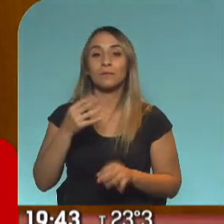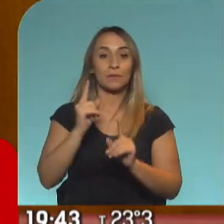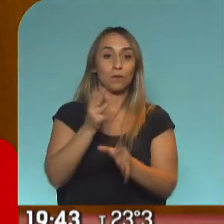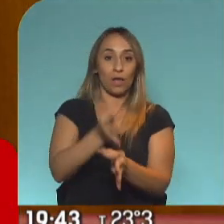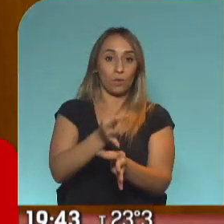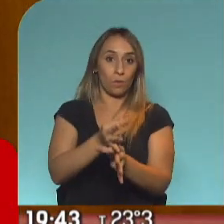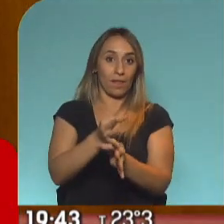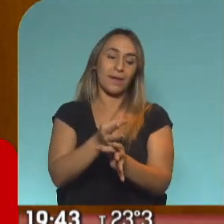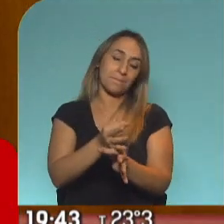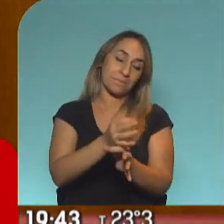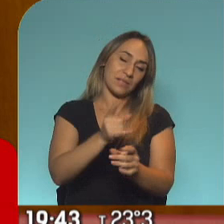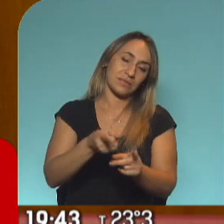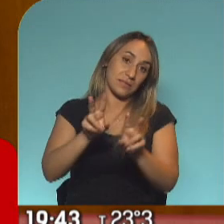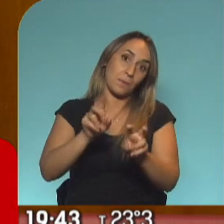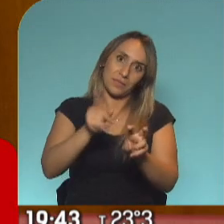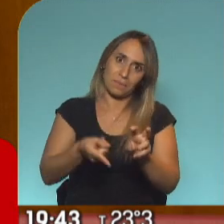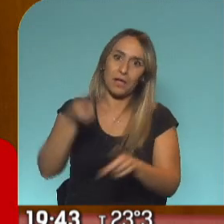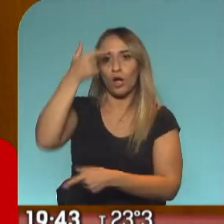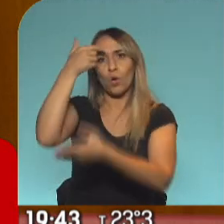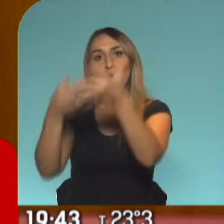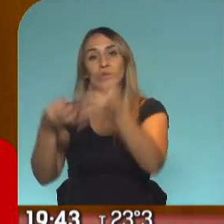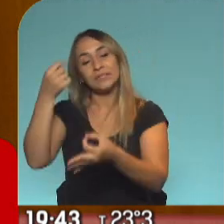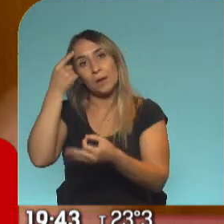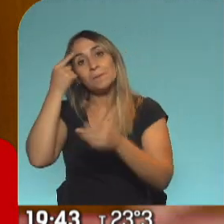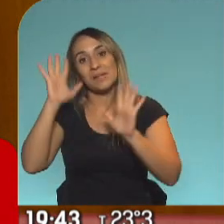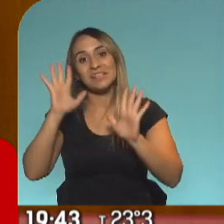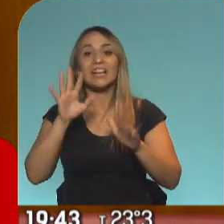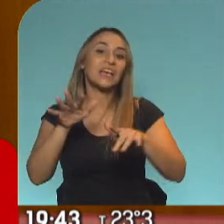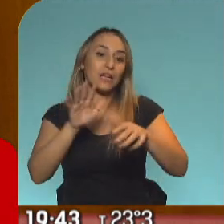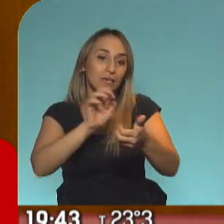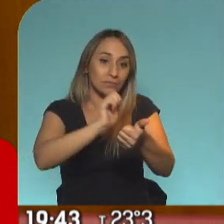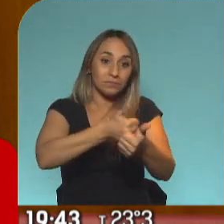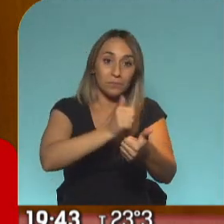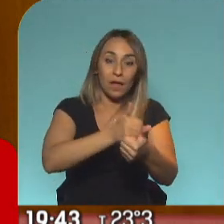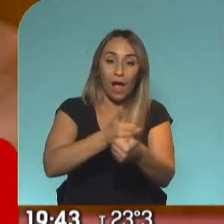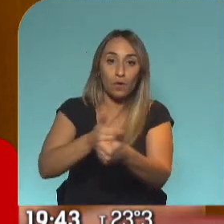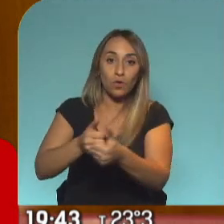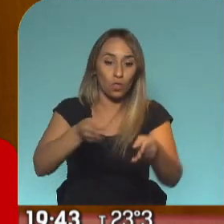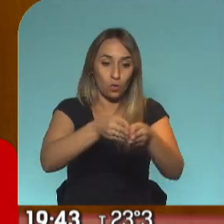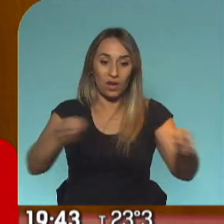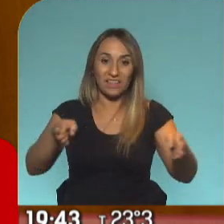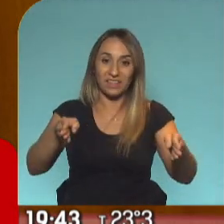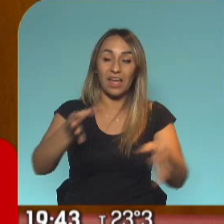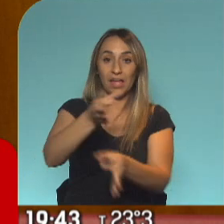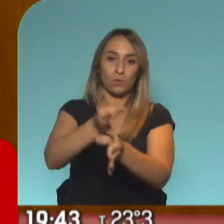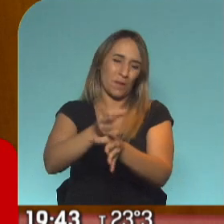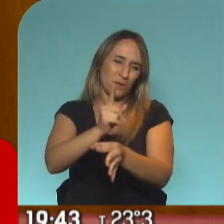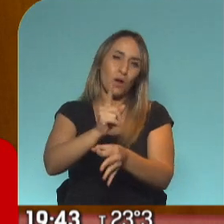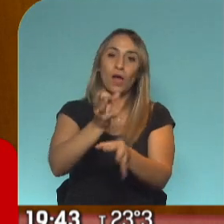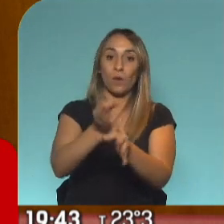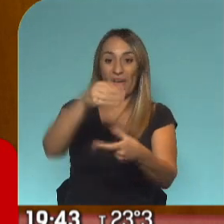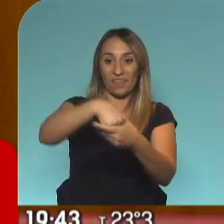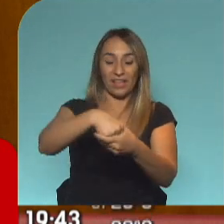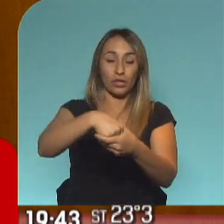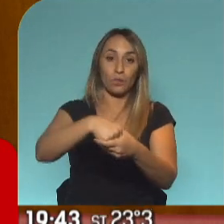que la justicia considera, que los hechos que fueron durante el periodo escolar en la escuela, porque él era